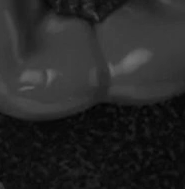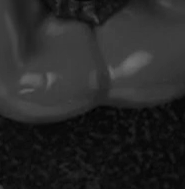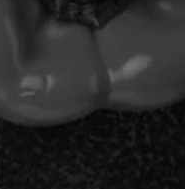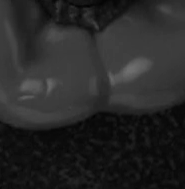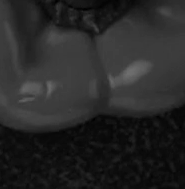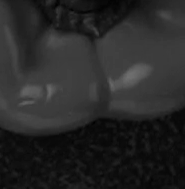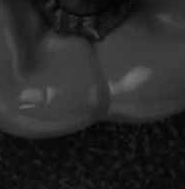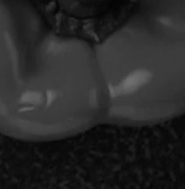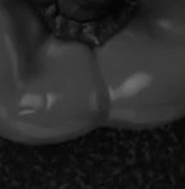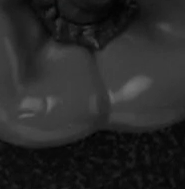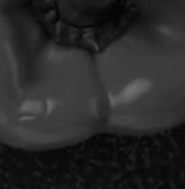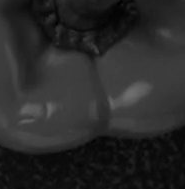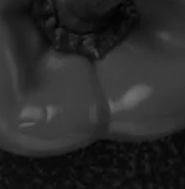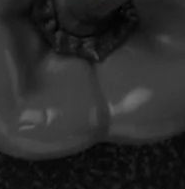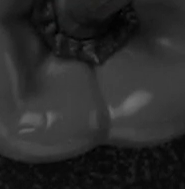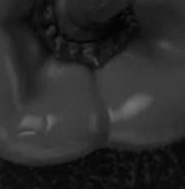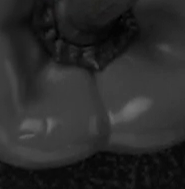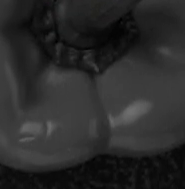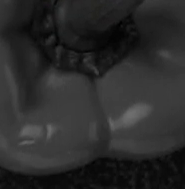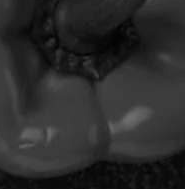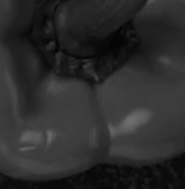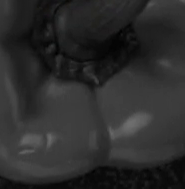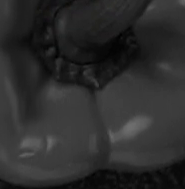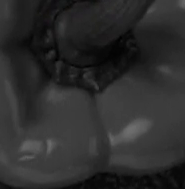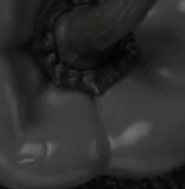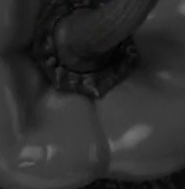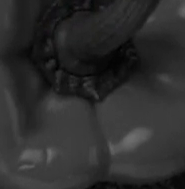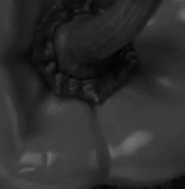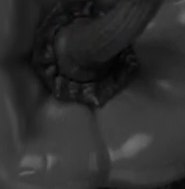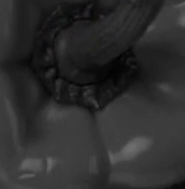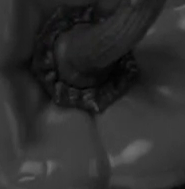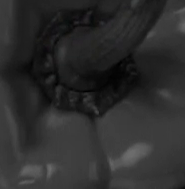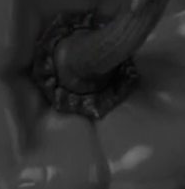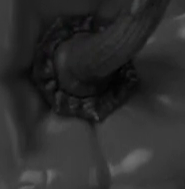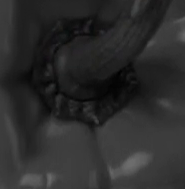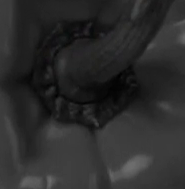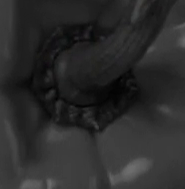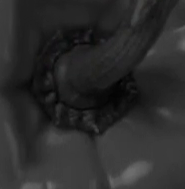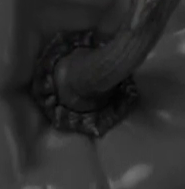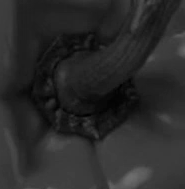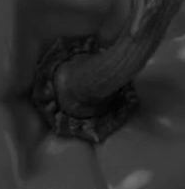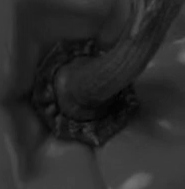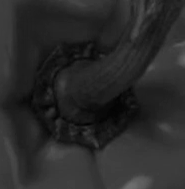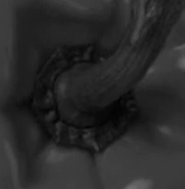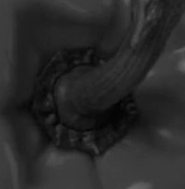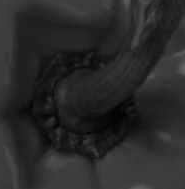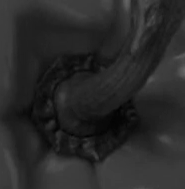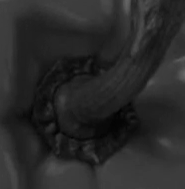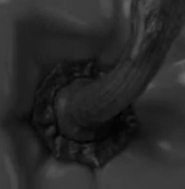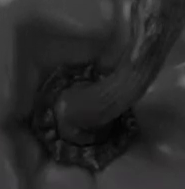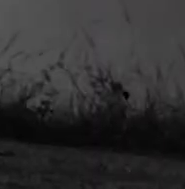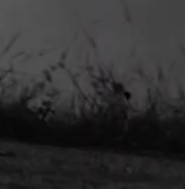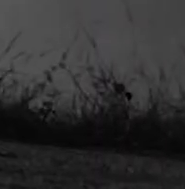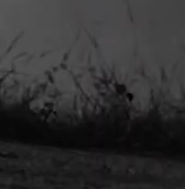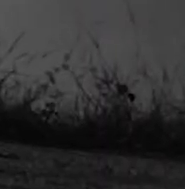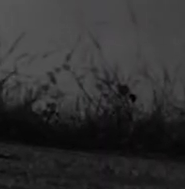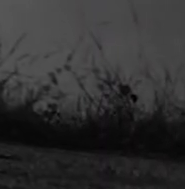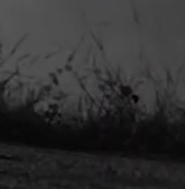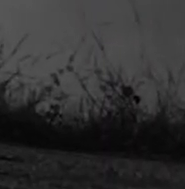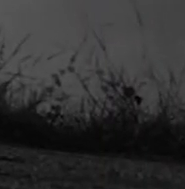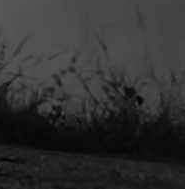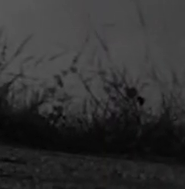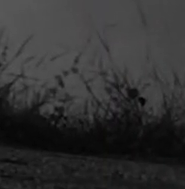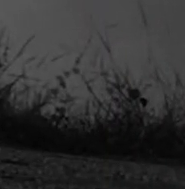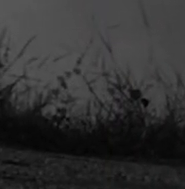tiene niveles adecuados de vitamina C en su organismo. ¿Qué se recomienda para tener un sistema inmune fuerte? Seguir una